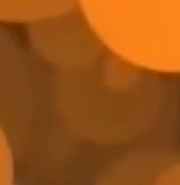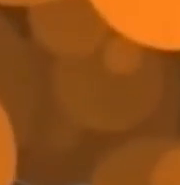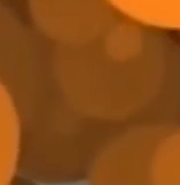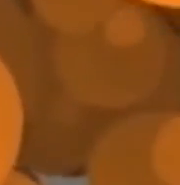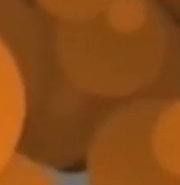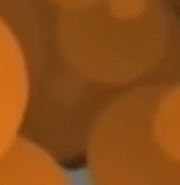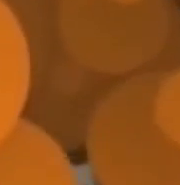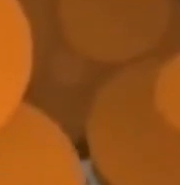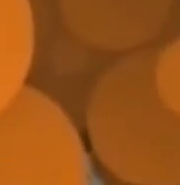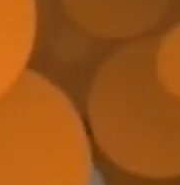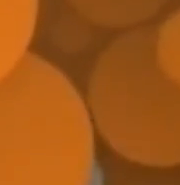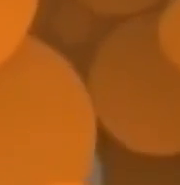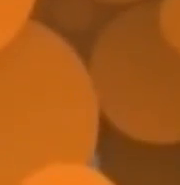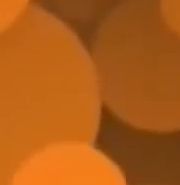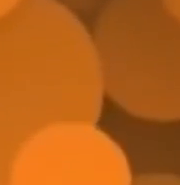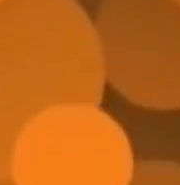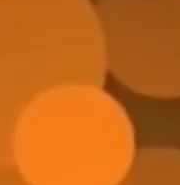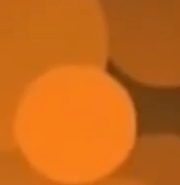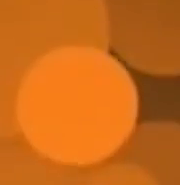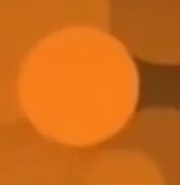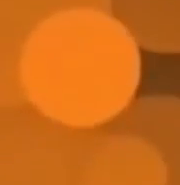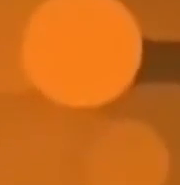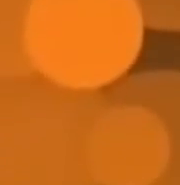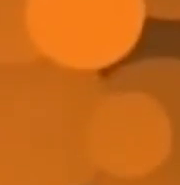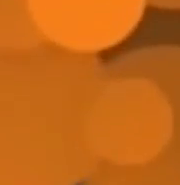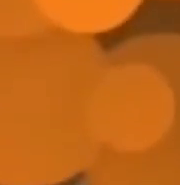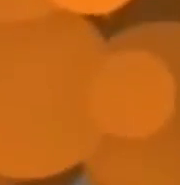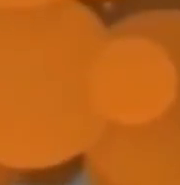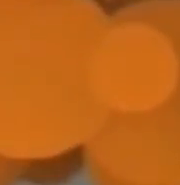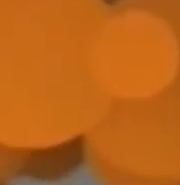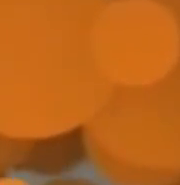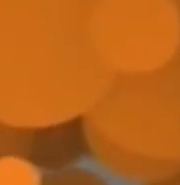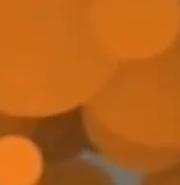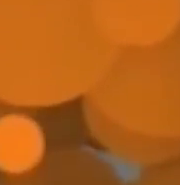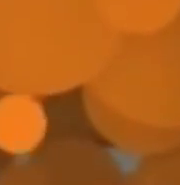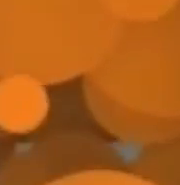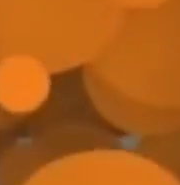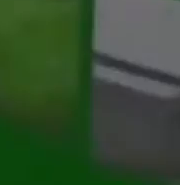Telecaribe, 30 años de historias.